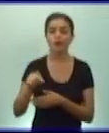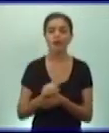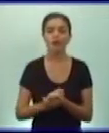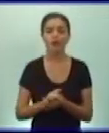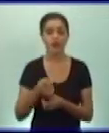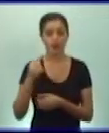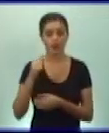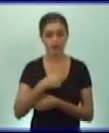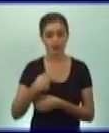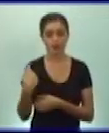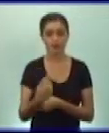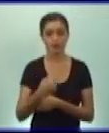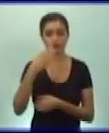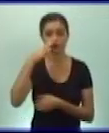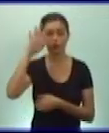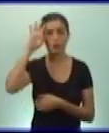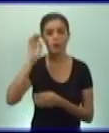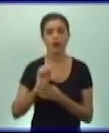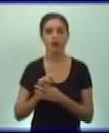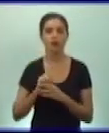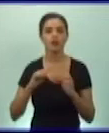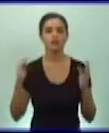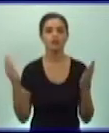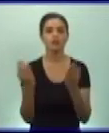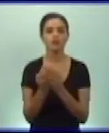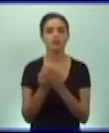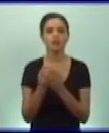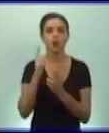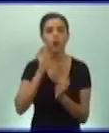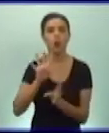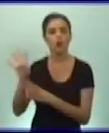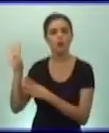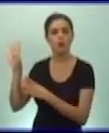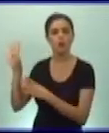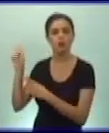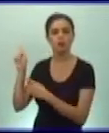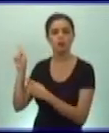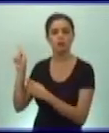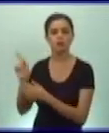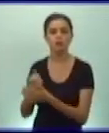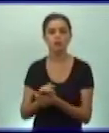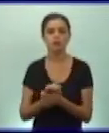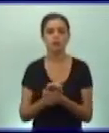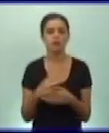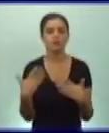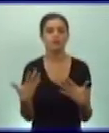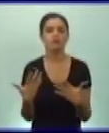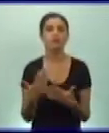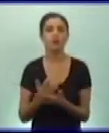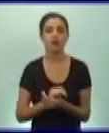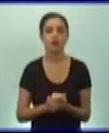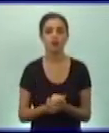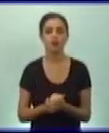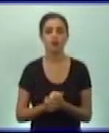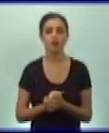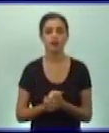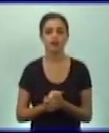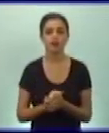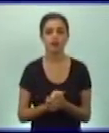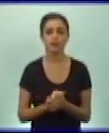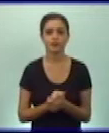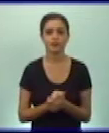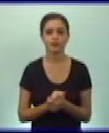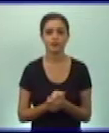ejemplo entre los países del mundo. Observemos ahora en el siguiente gráfico su comportamiento. Ya que a pesar de ser un